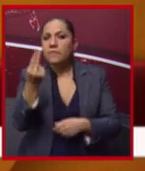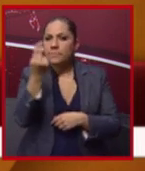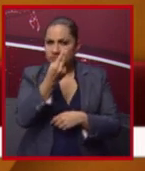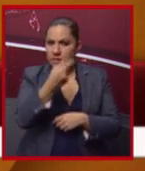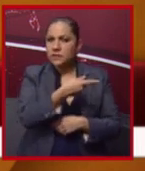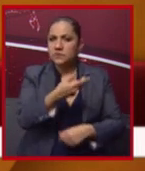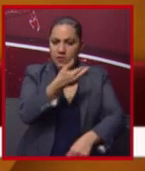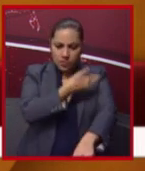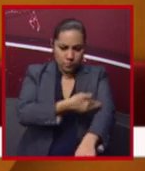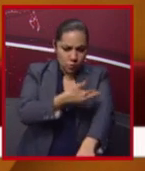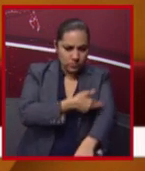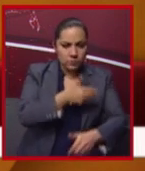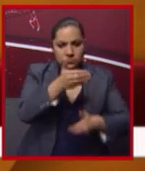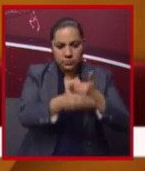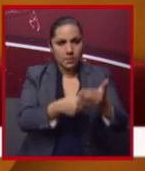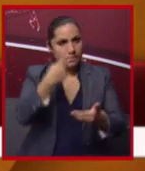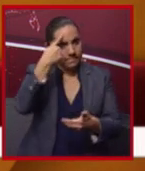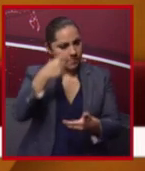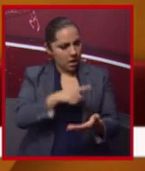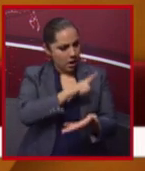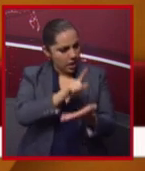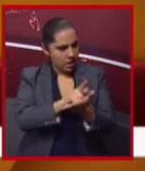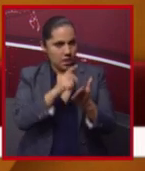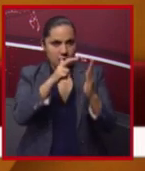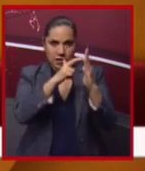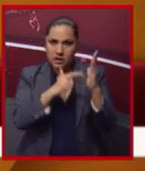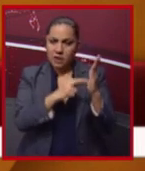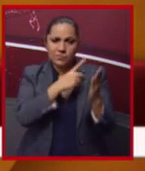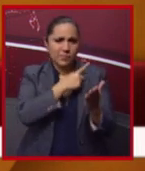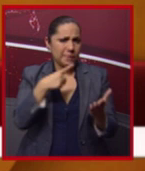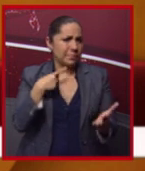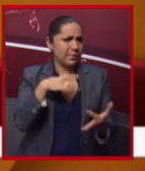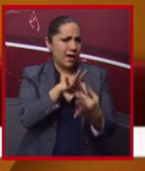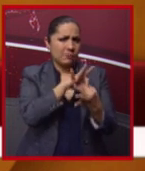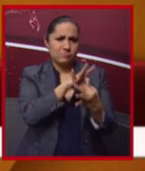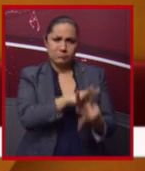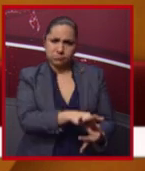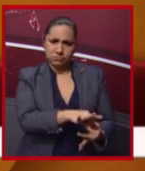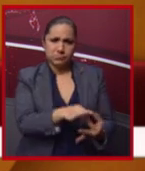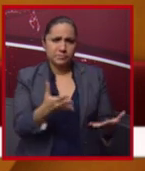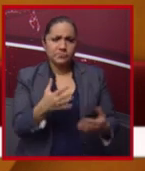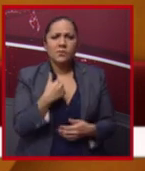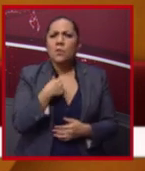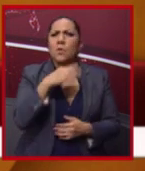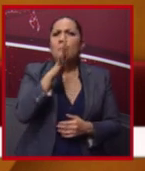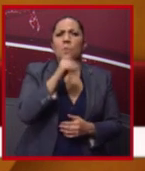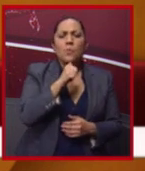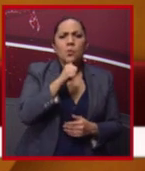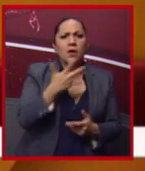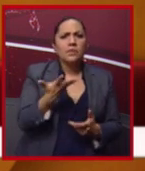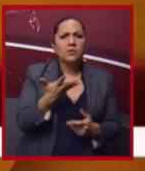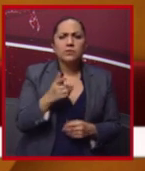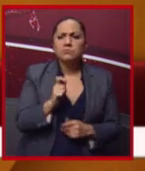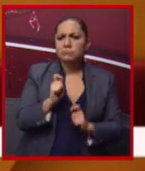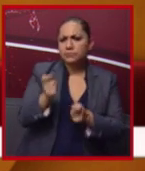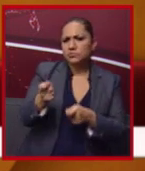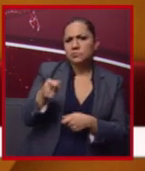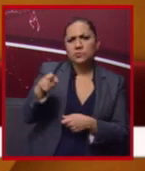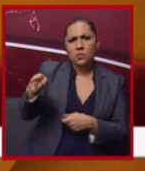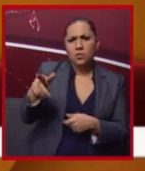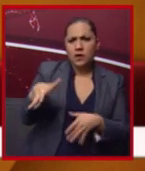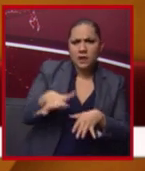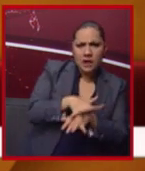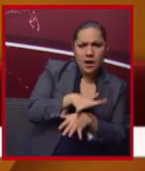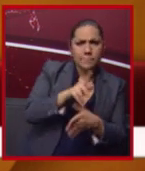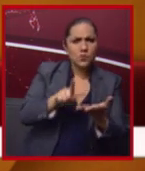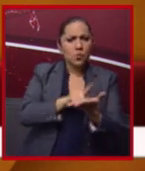de la legalidad. No podemos llamar a que otros cumplan la ley o estar dictando desde aquí la ley